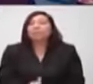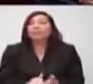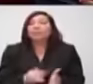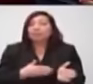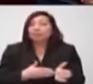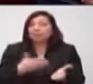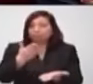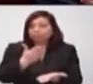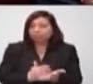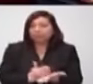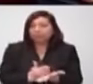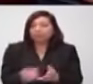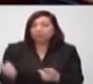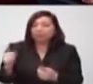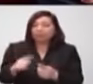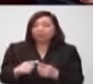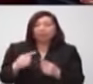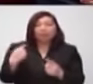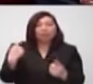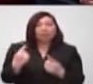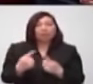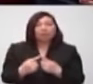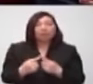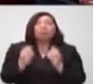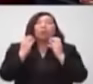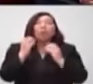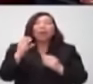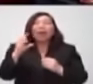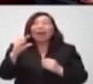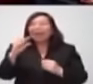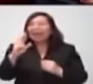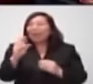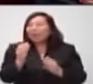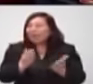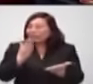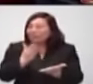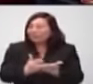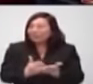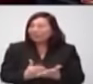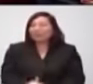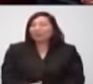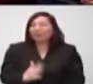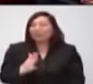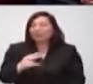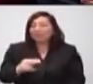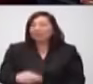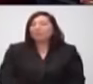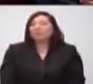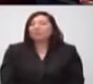Estación Central hasta la línea 1 por Grau, la línea 1 del tren, que son 2.5